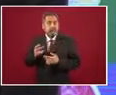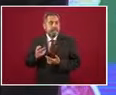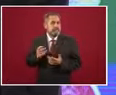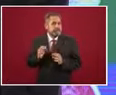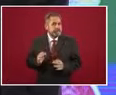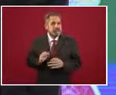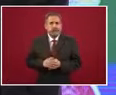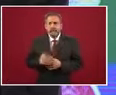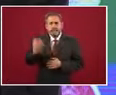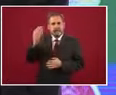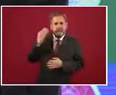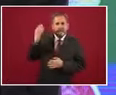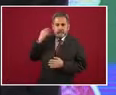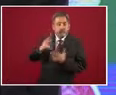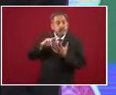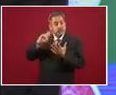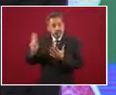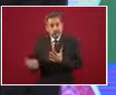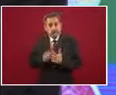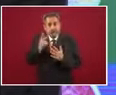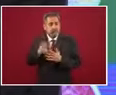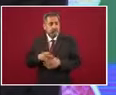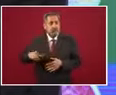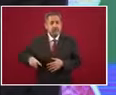debe volver a pasar,